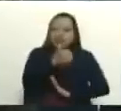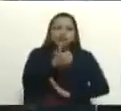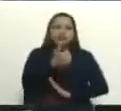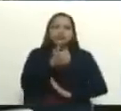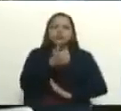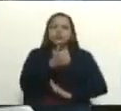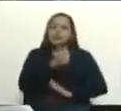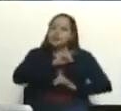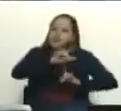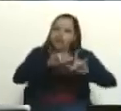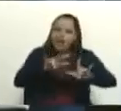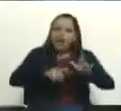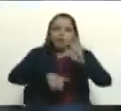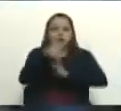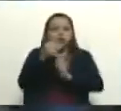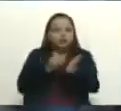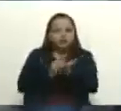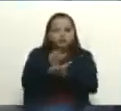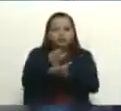convicción.